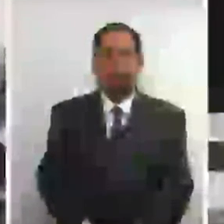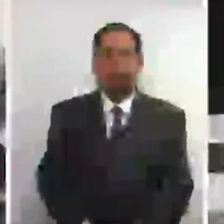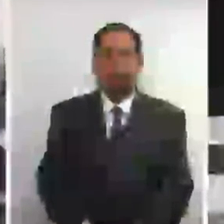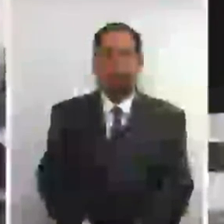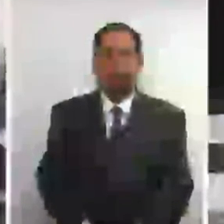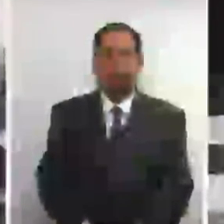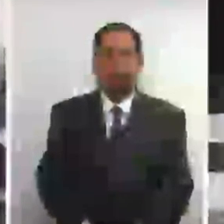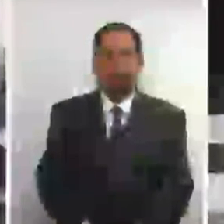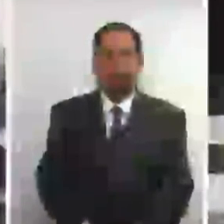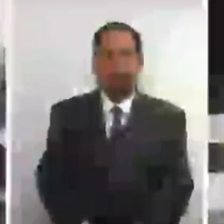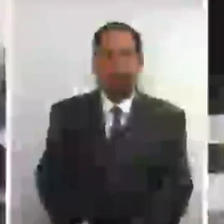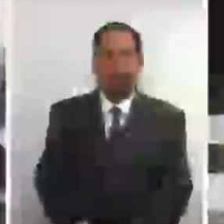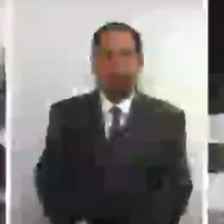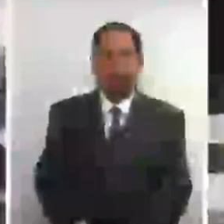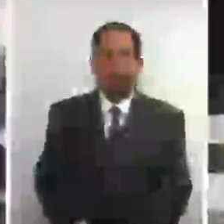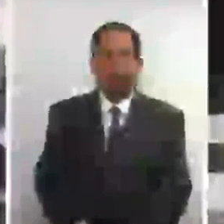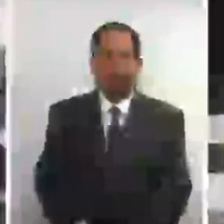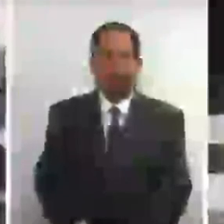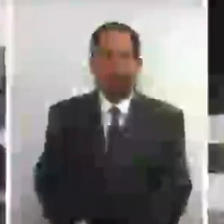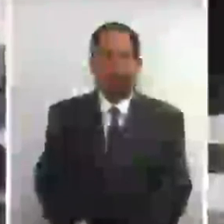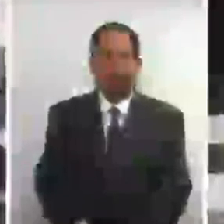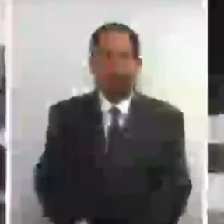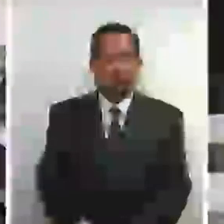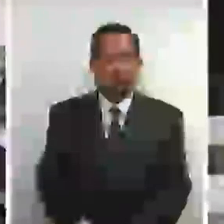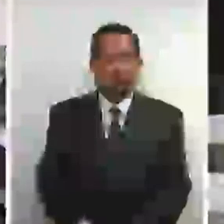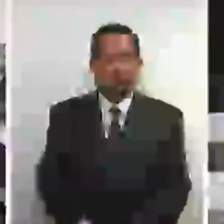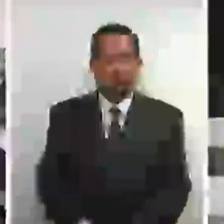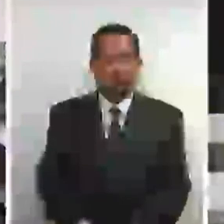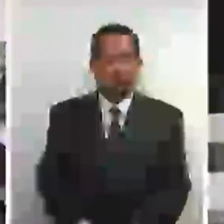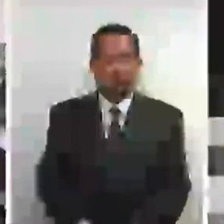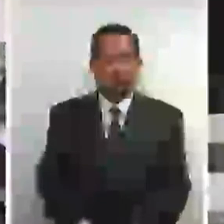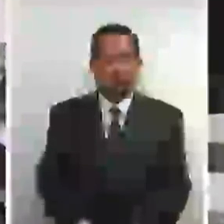del artículo 50.